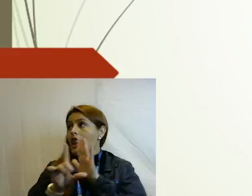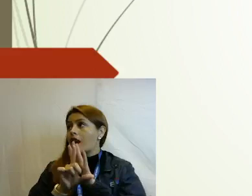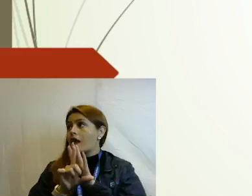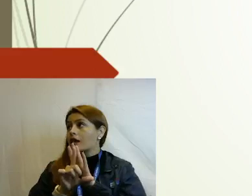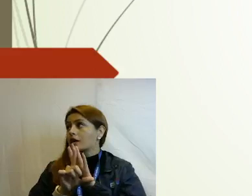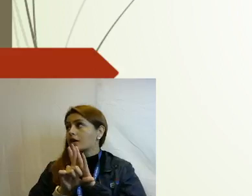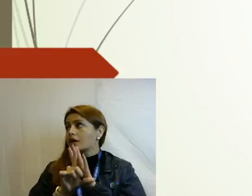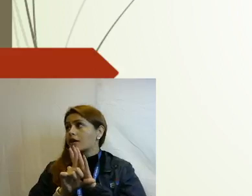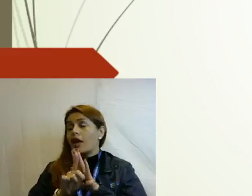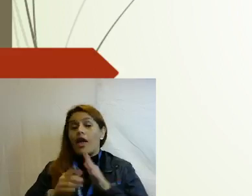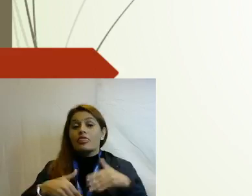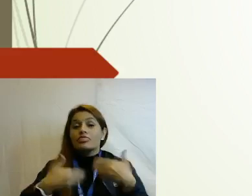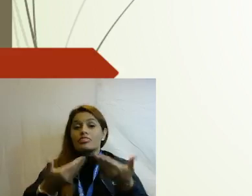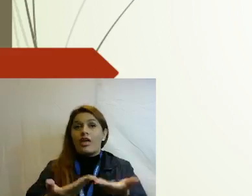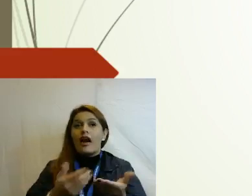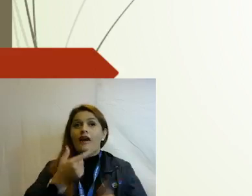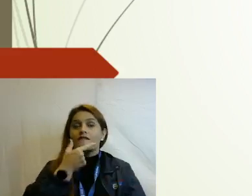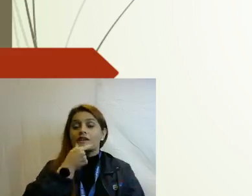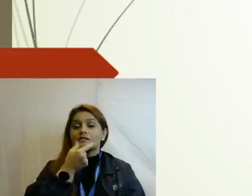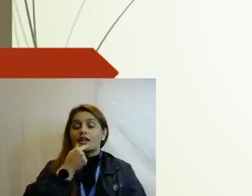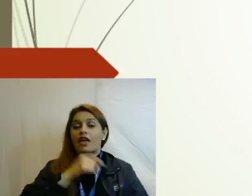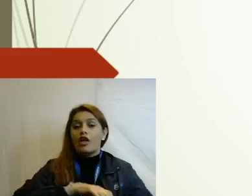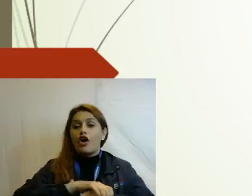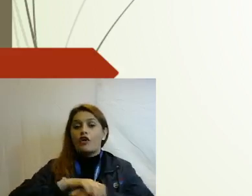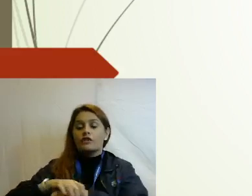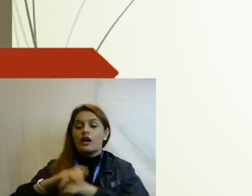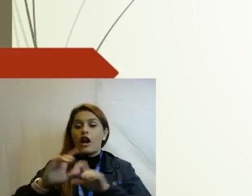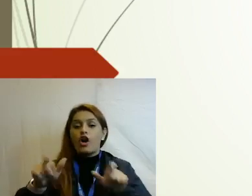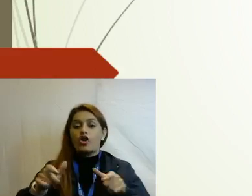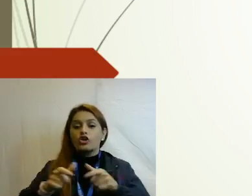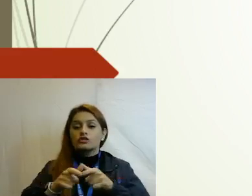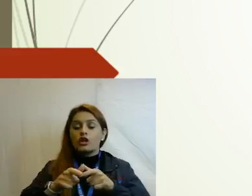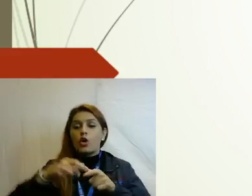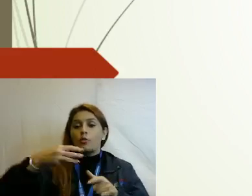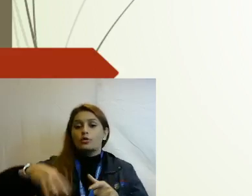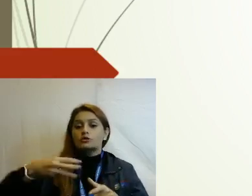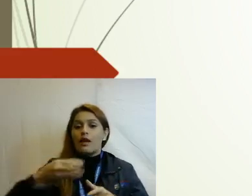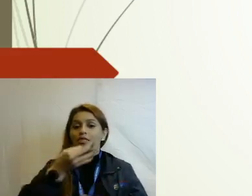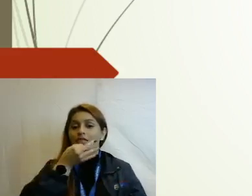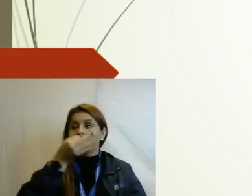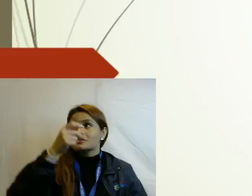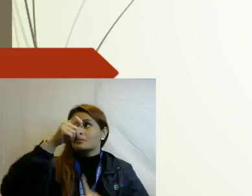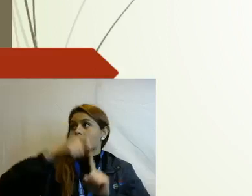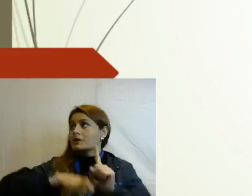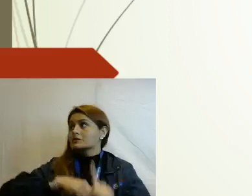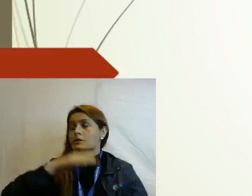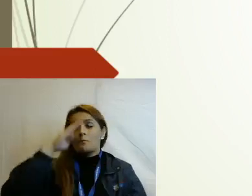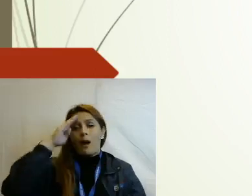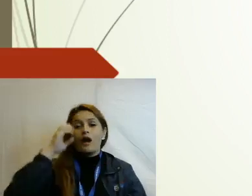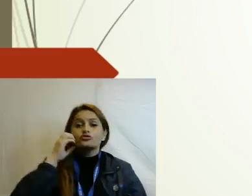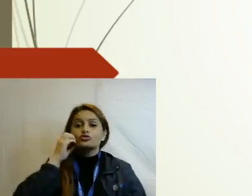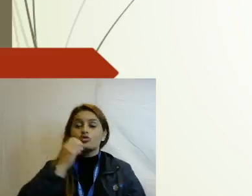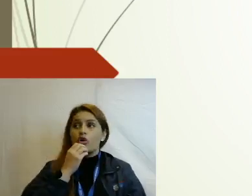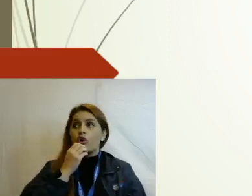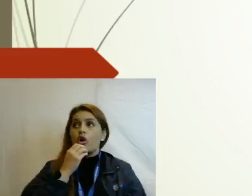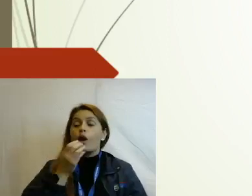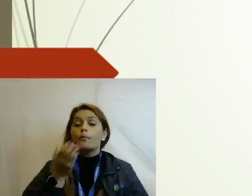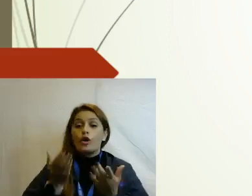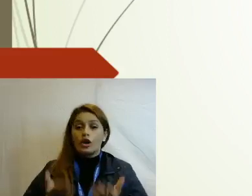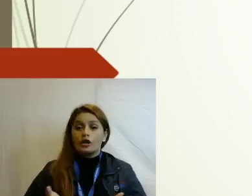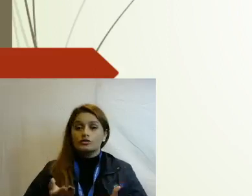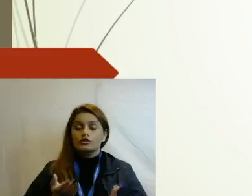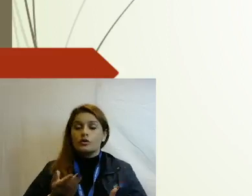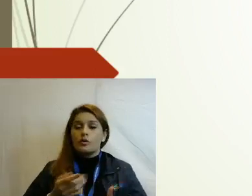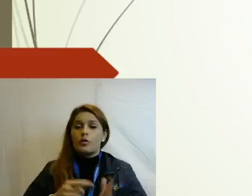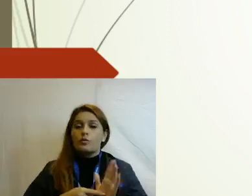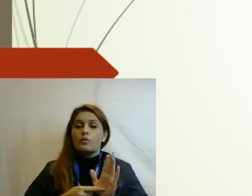21.554 que entrega estas facilidades obliga a los consejos municipales a pronunciarse durante el mes de mayo, así que llegamos al consejo